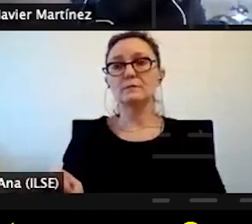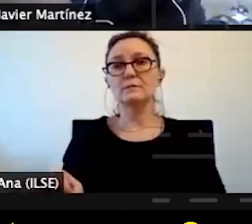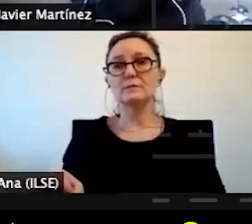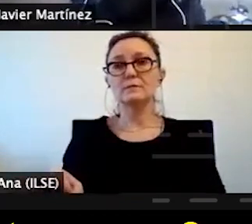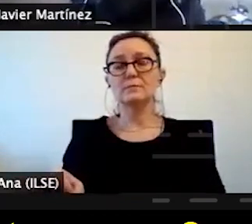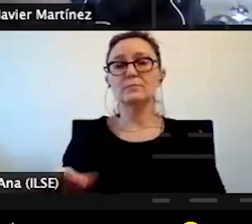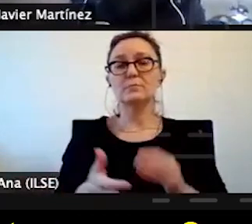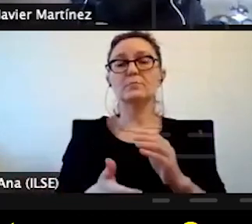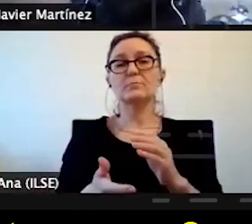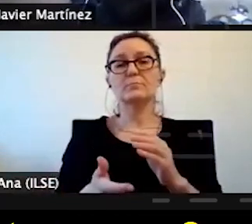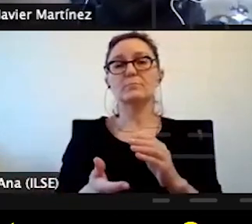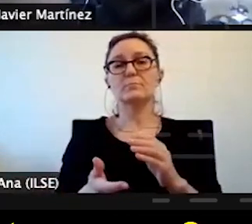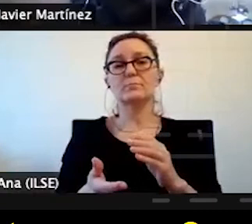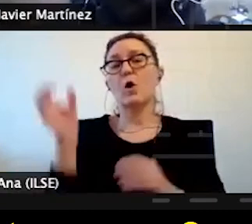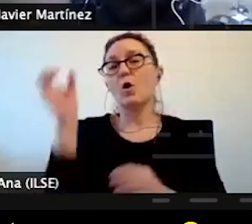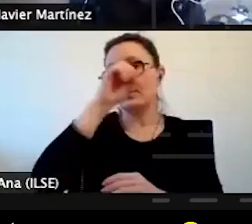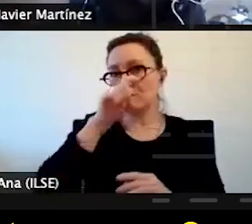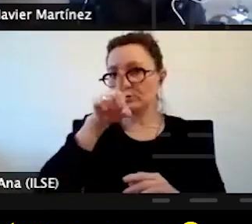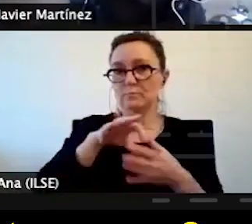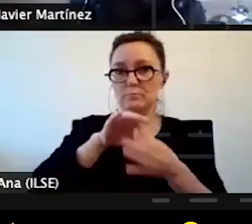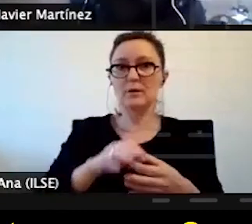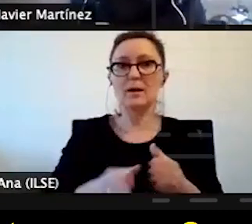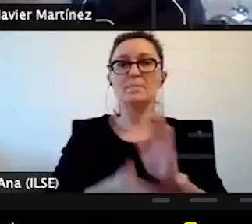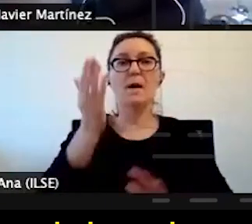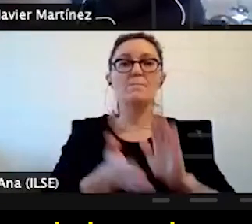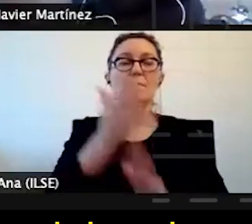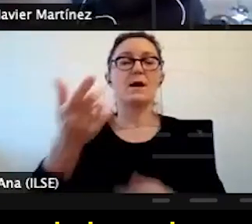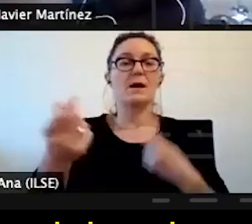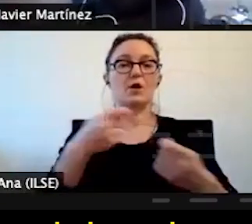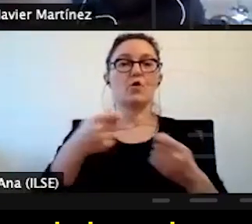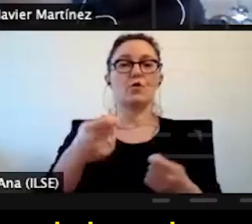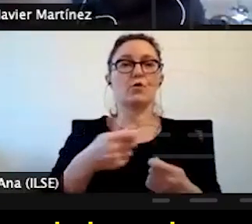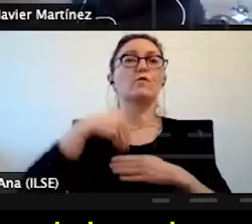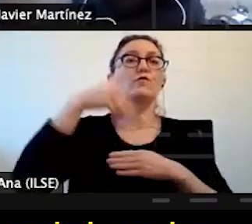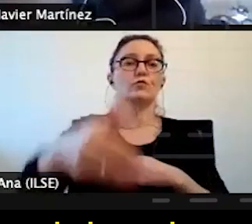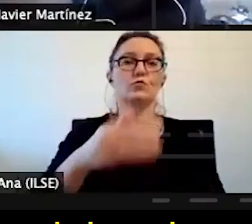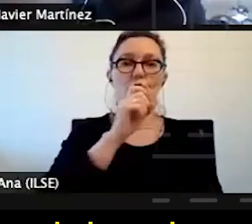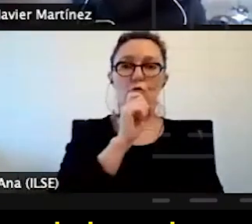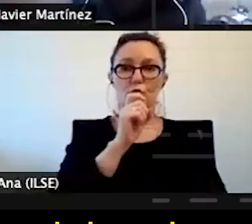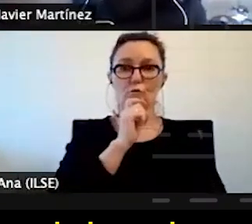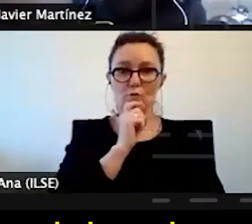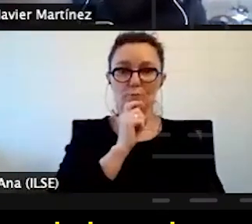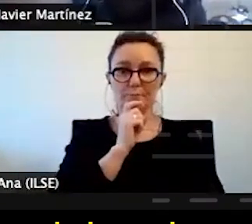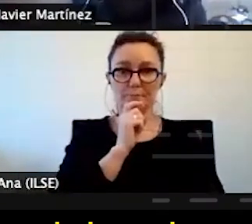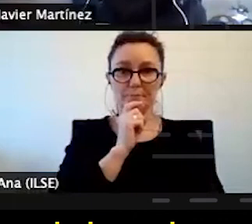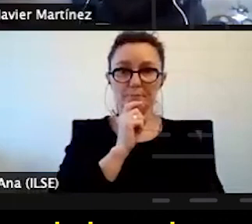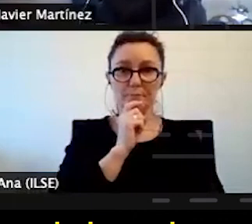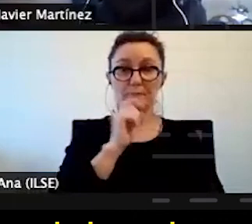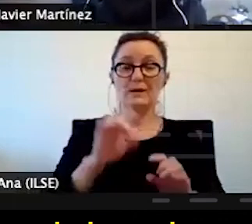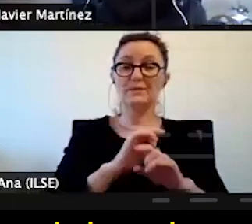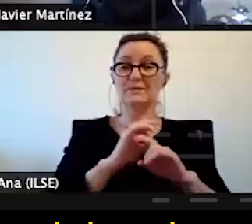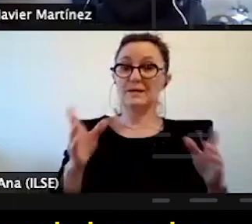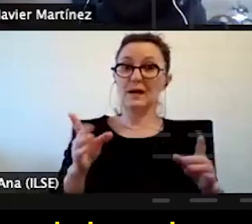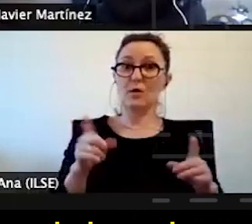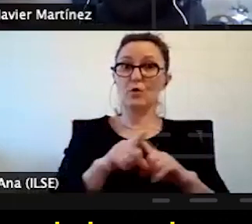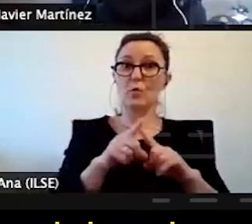posibles tendencias de futuro, ¿no? Parece un hecho que la red de apoyos al emprendimiento con impacto social